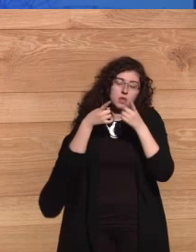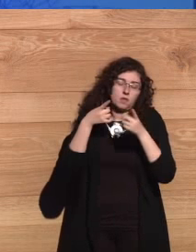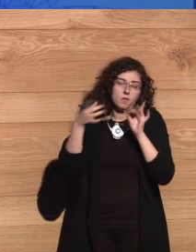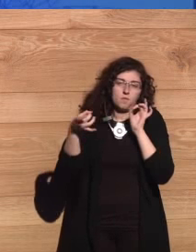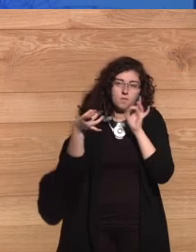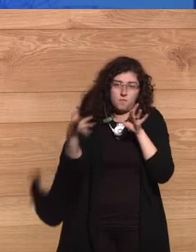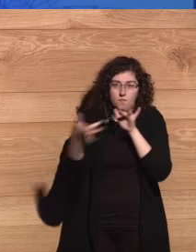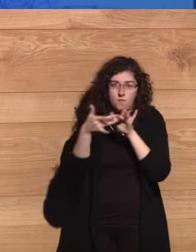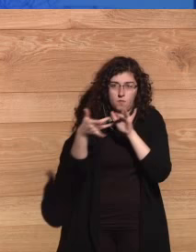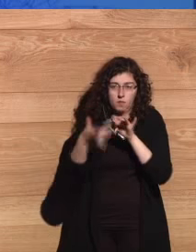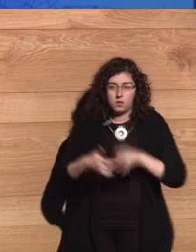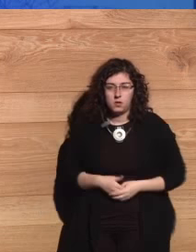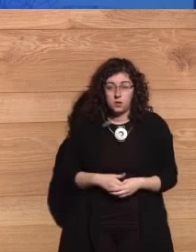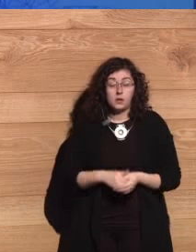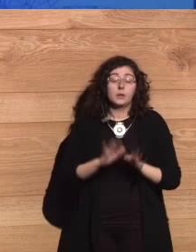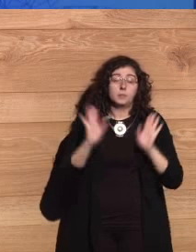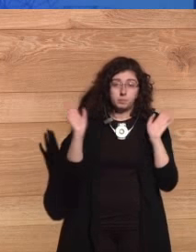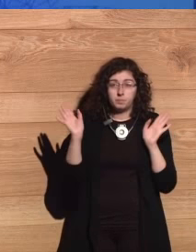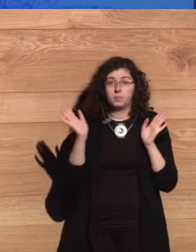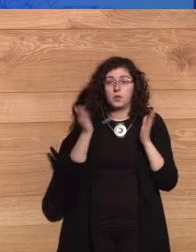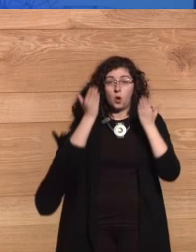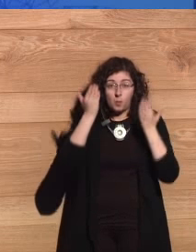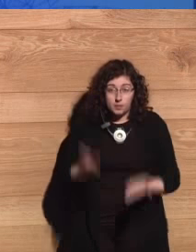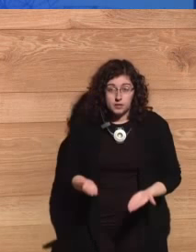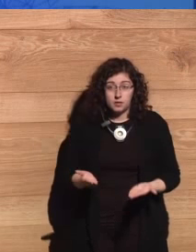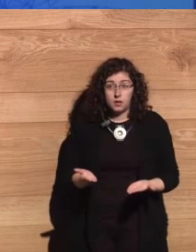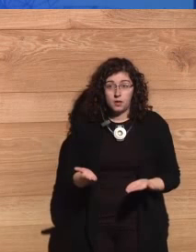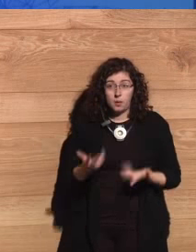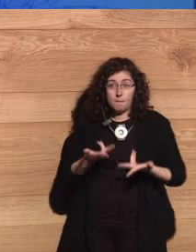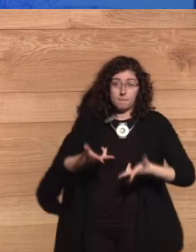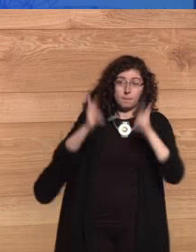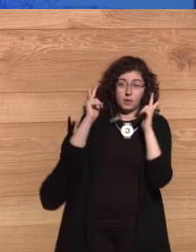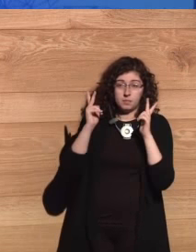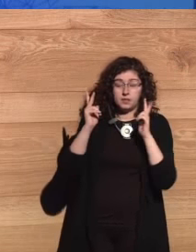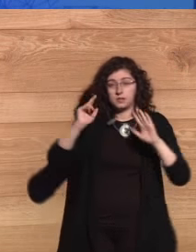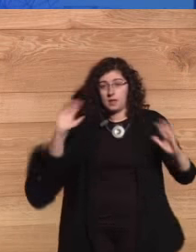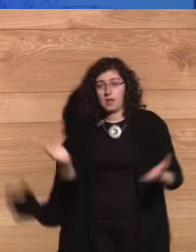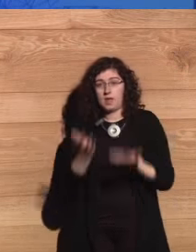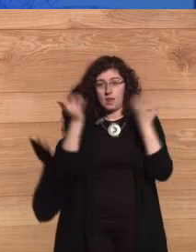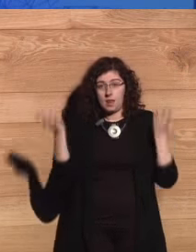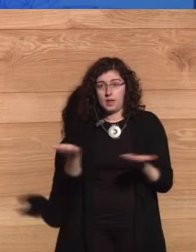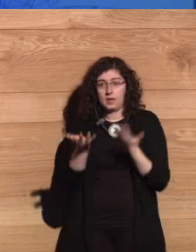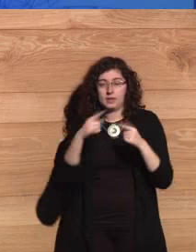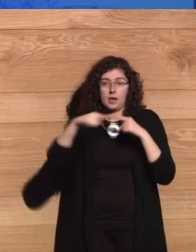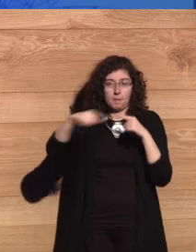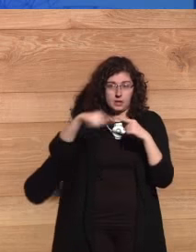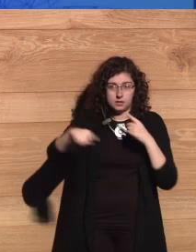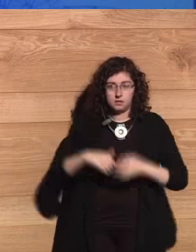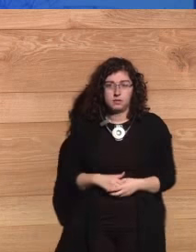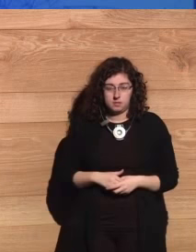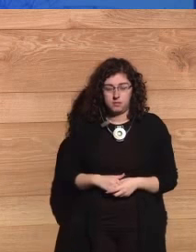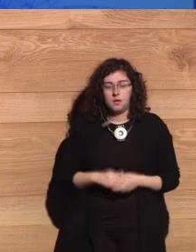y decimos que, por supuesto, lo pesado hace posible la ligereza de los mensajes, pero